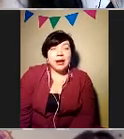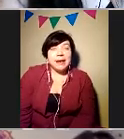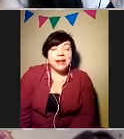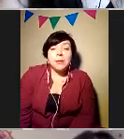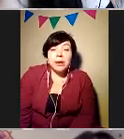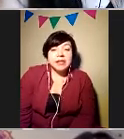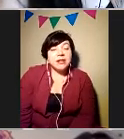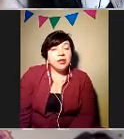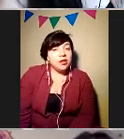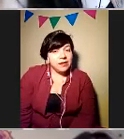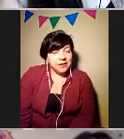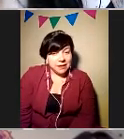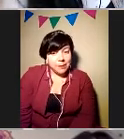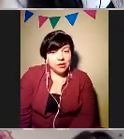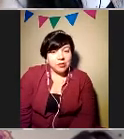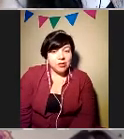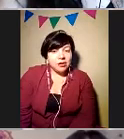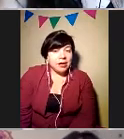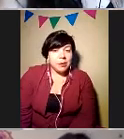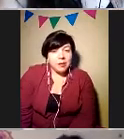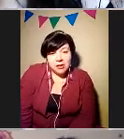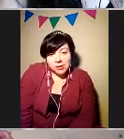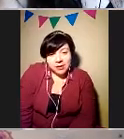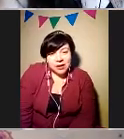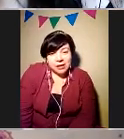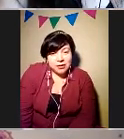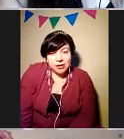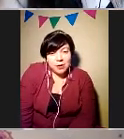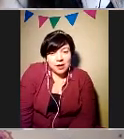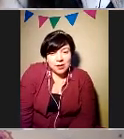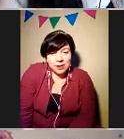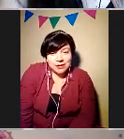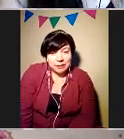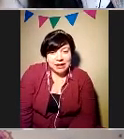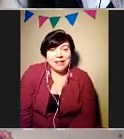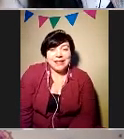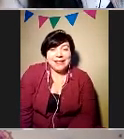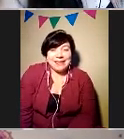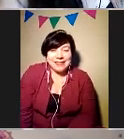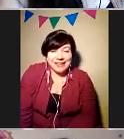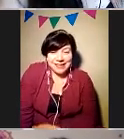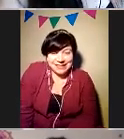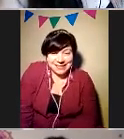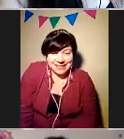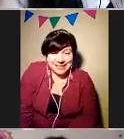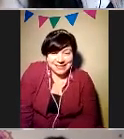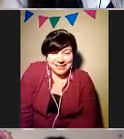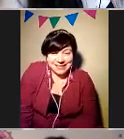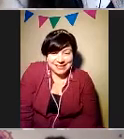Y que claro, puede parecernos inofensiva, pero en promedio se tarda 200 años en terminar de degradarse.